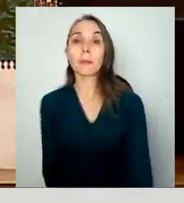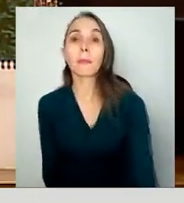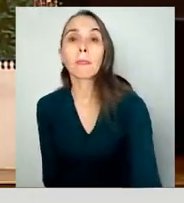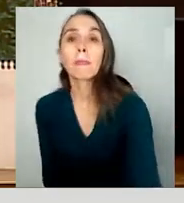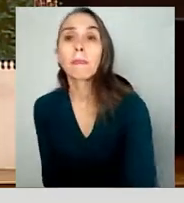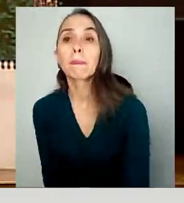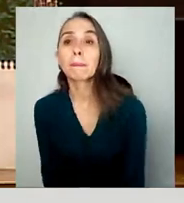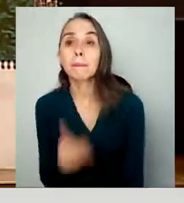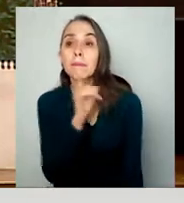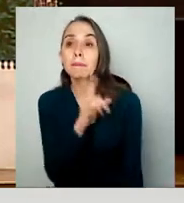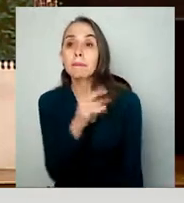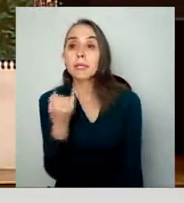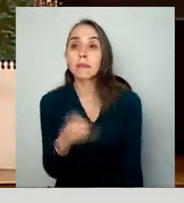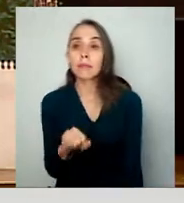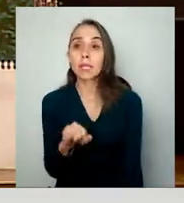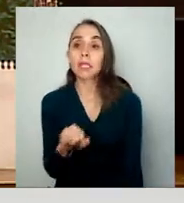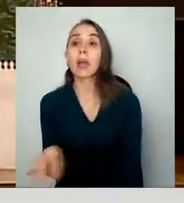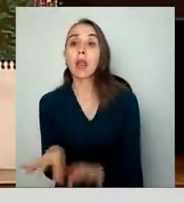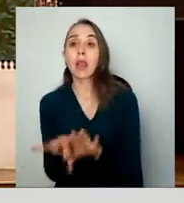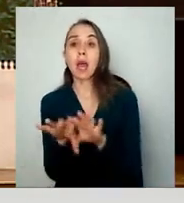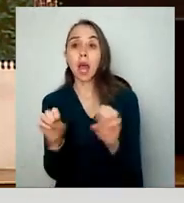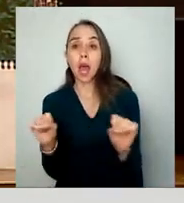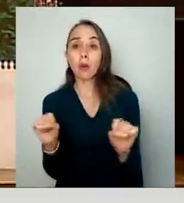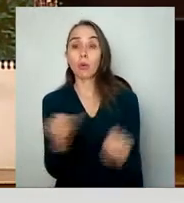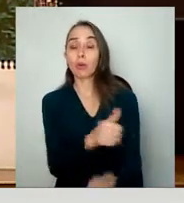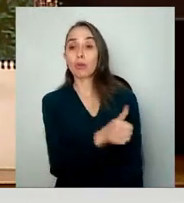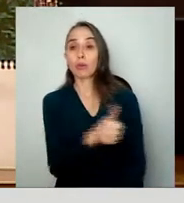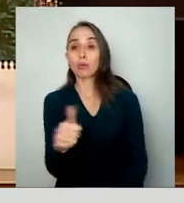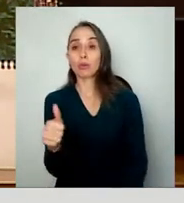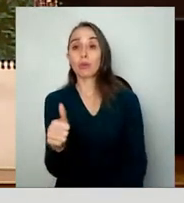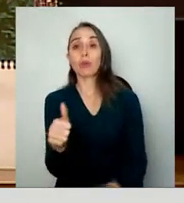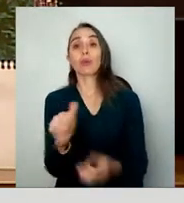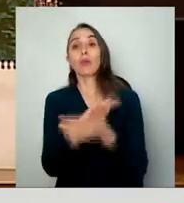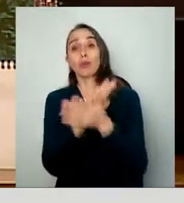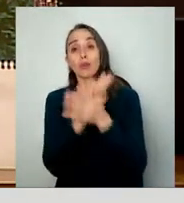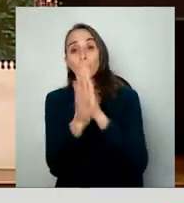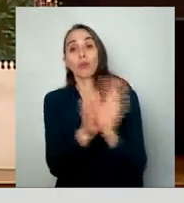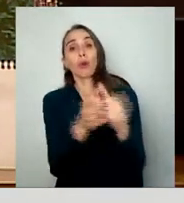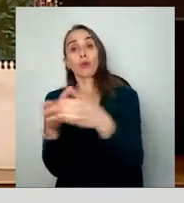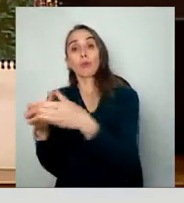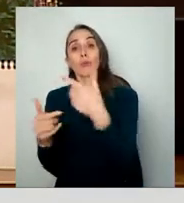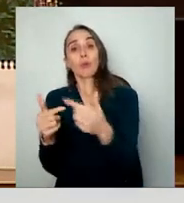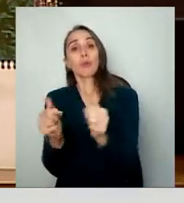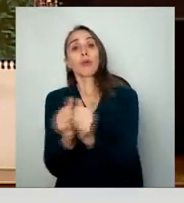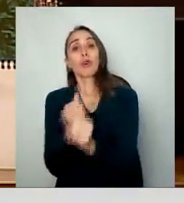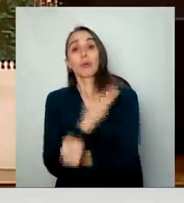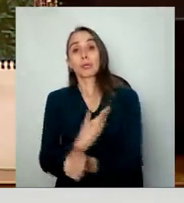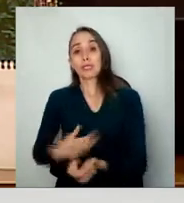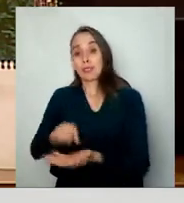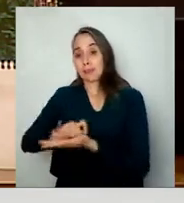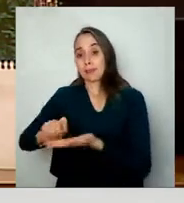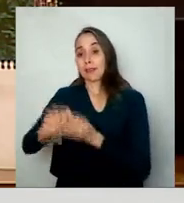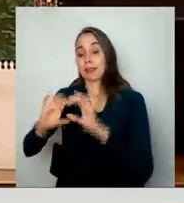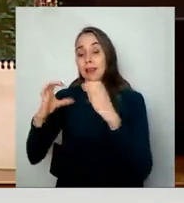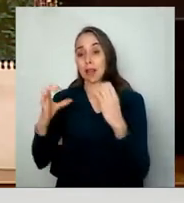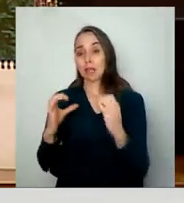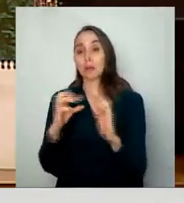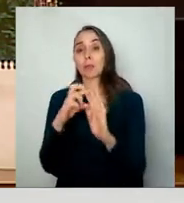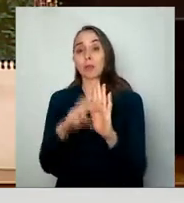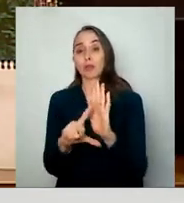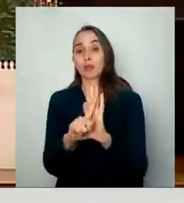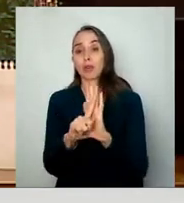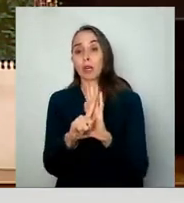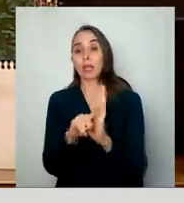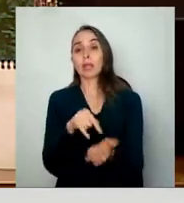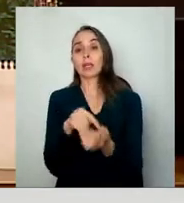por acuerdo unánime de los comités parlamentarios corresponde tratar el proyecto de ley originado en mensaje que